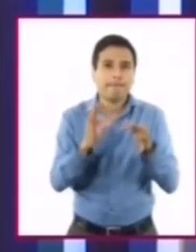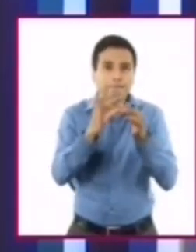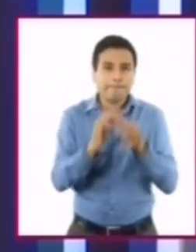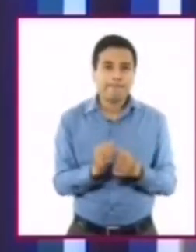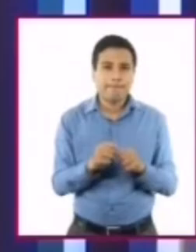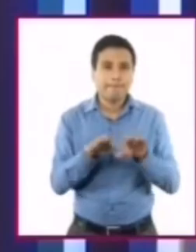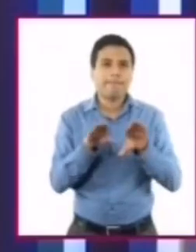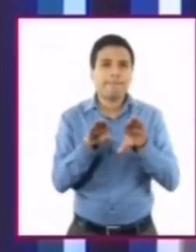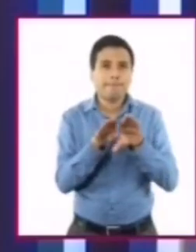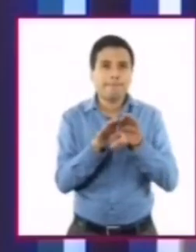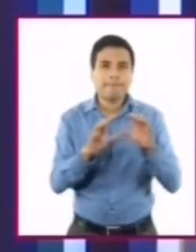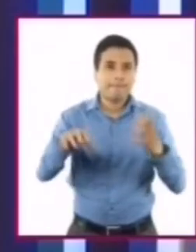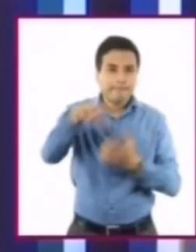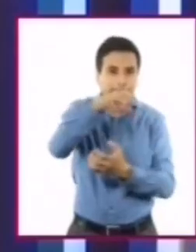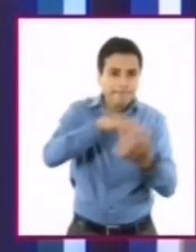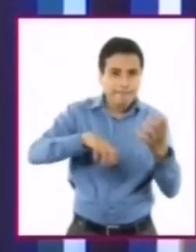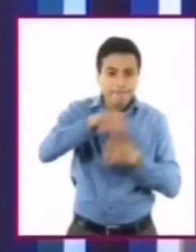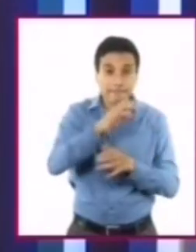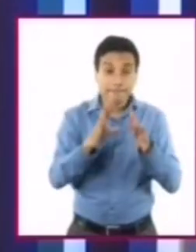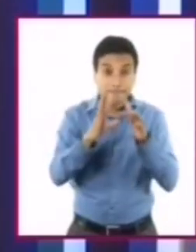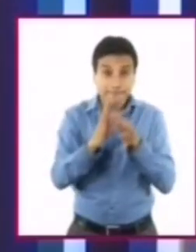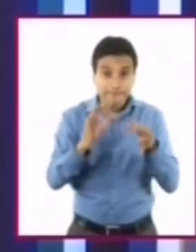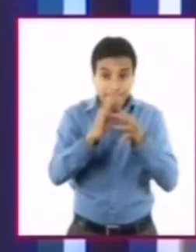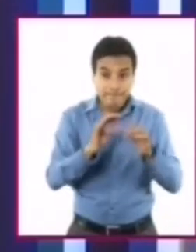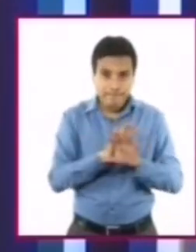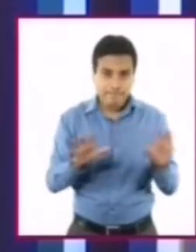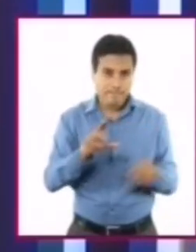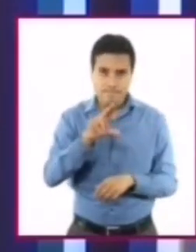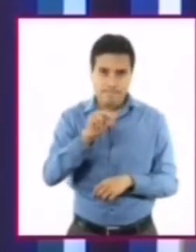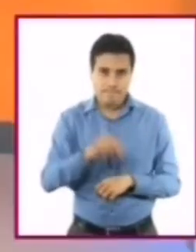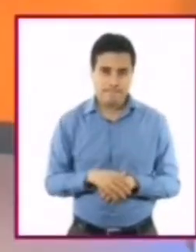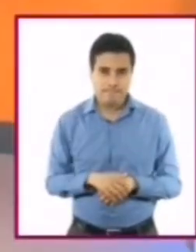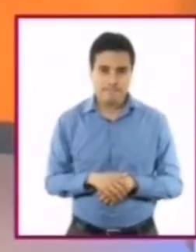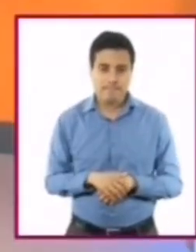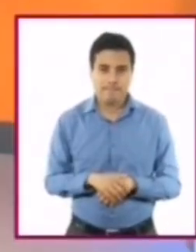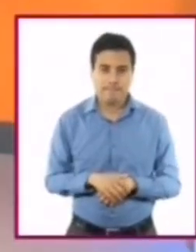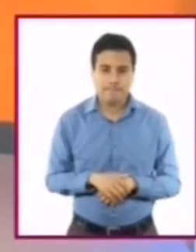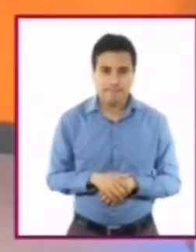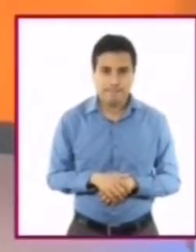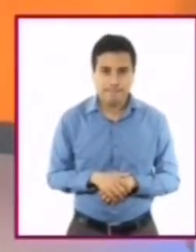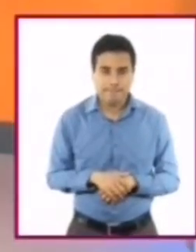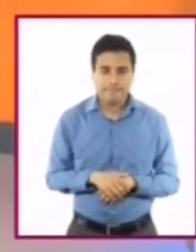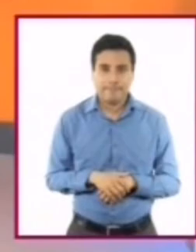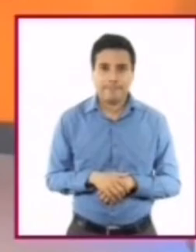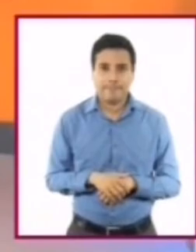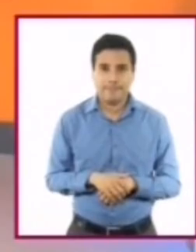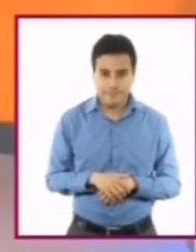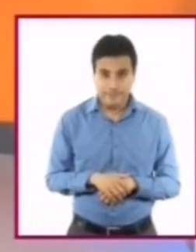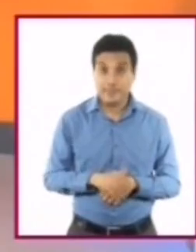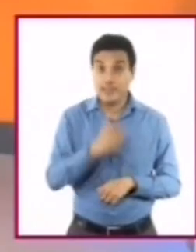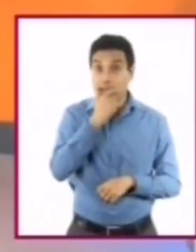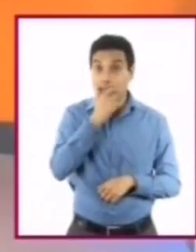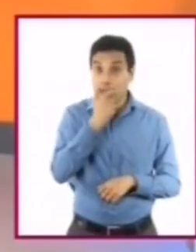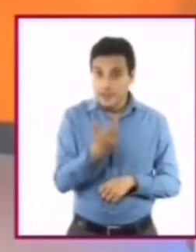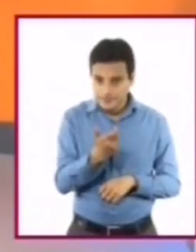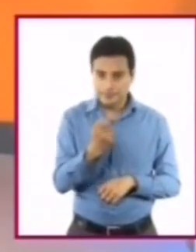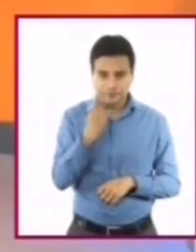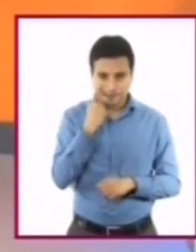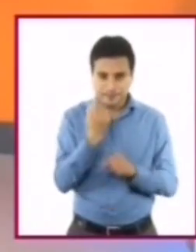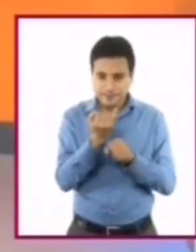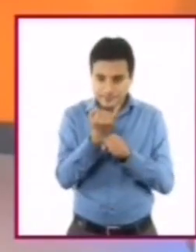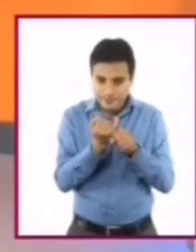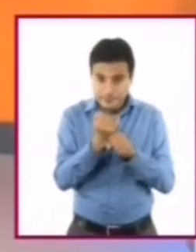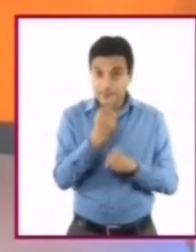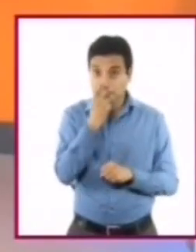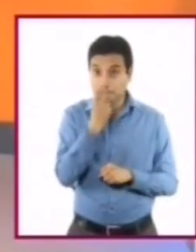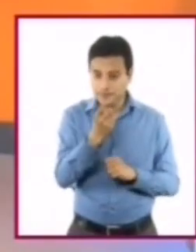cómo se mueven los cuerpos, sino por qué se mueven así. La respuesta que encontró fue